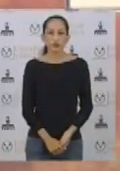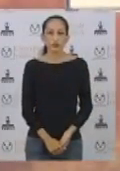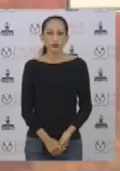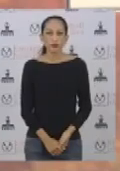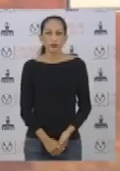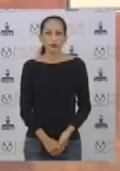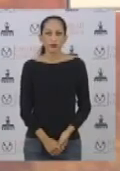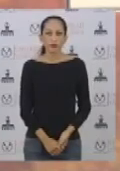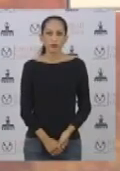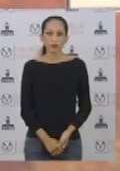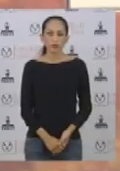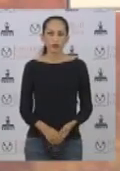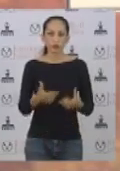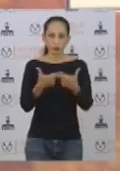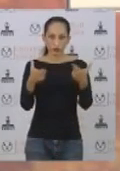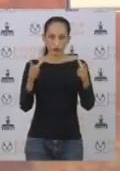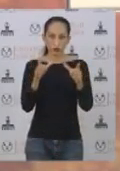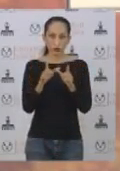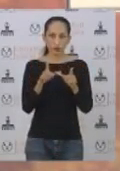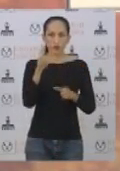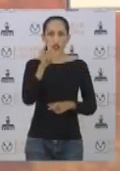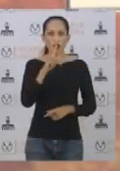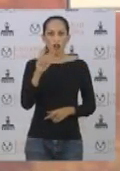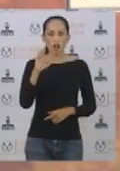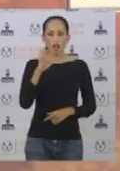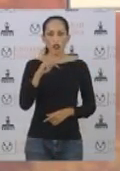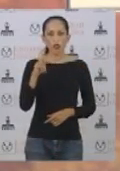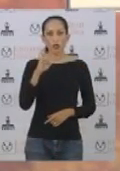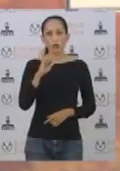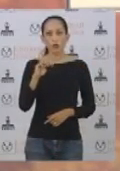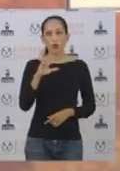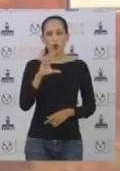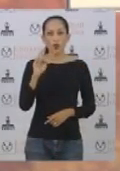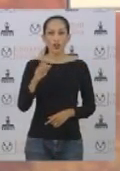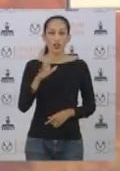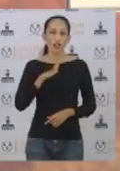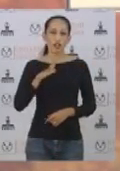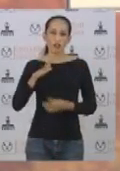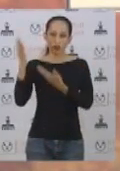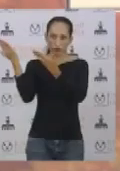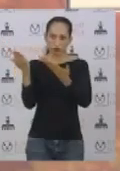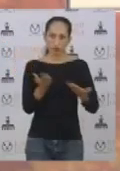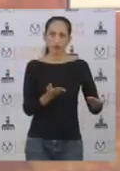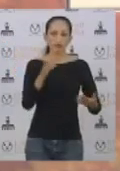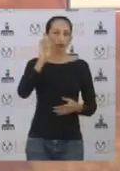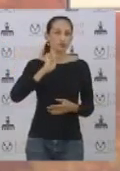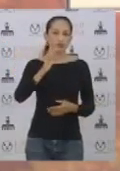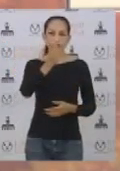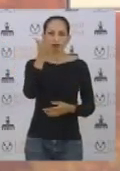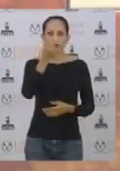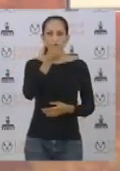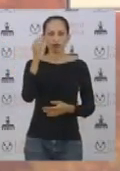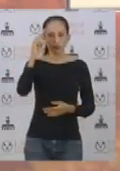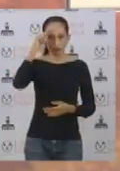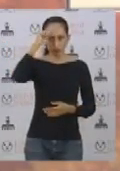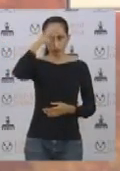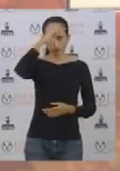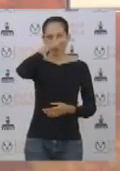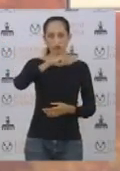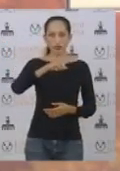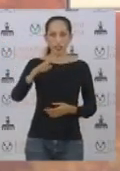El Cuerpo Académico de Entomología Aplicada recibió alumna de la Universidad de Nayarit en una estancia de investigación en la que se